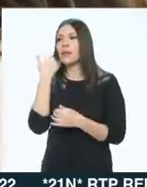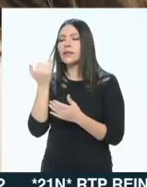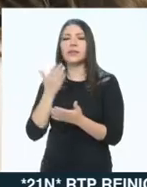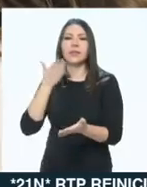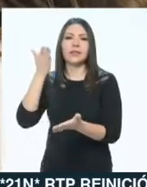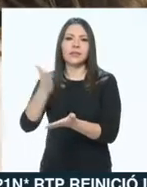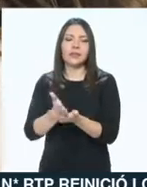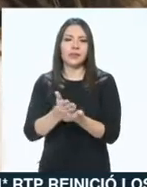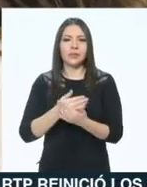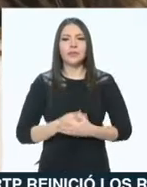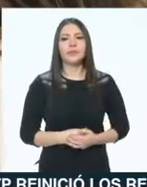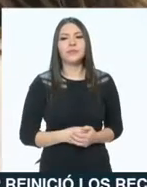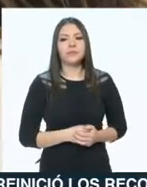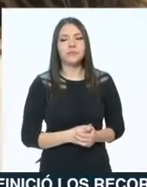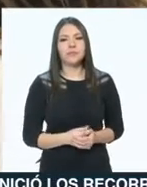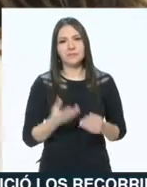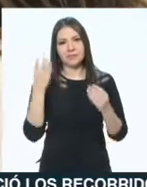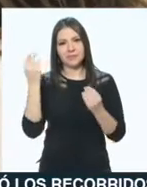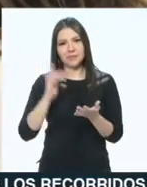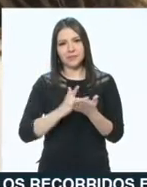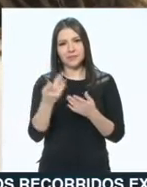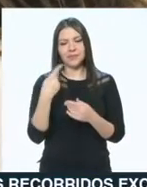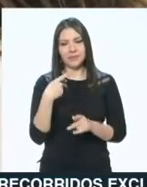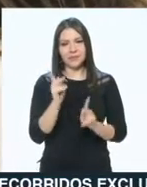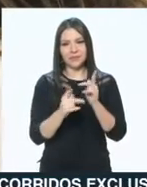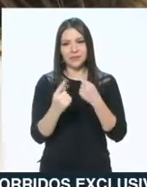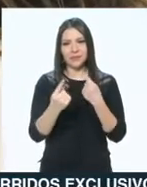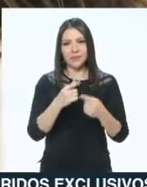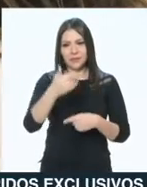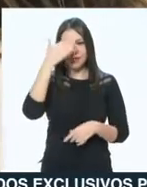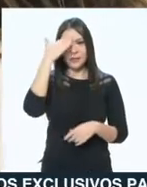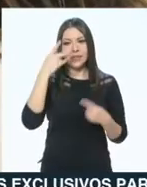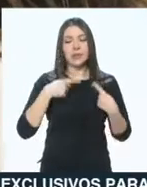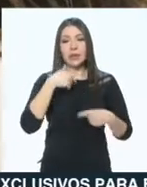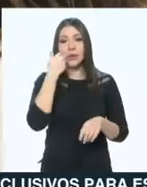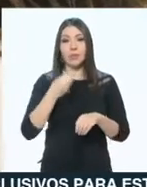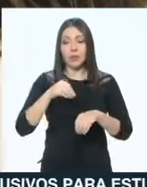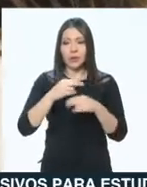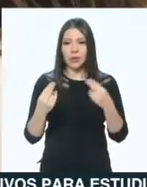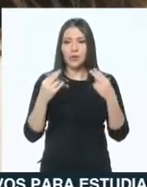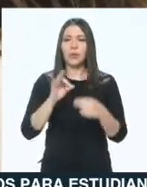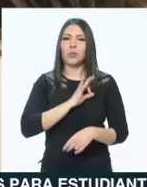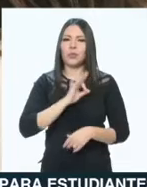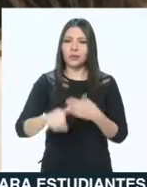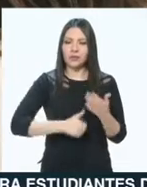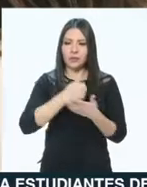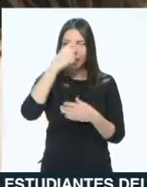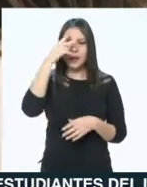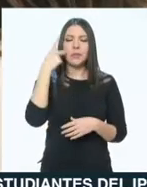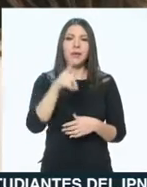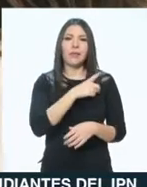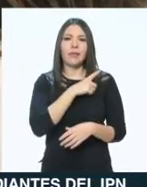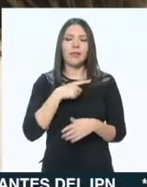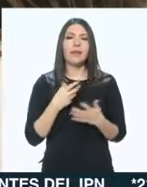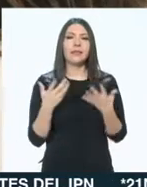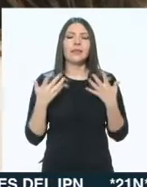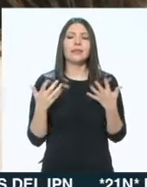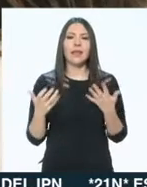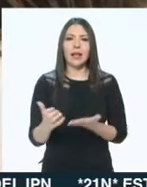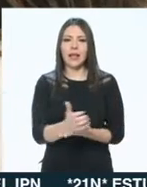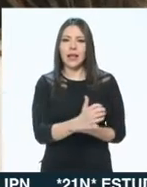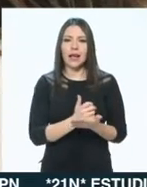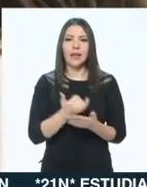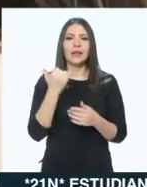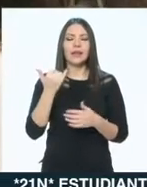por esta conversación. Así que ya lo sabes, ser emprendedor en la Ciudad de México se puede, siempre y cuando se tengan las ganas y por supuesto